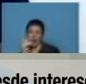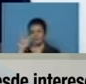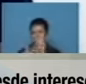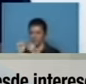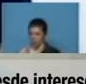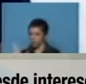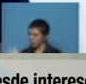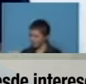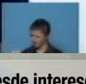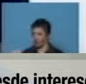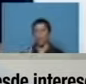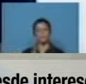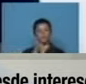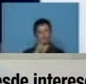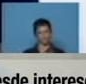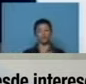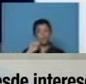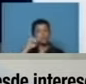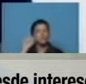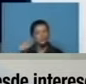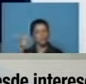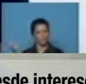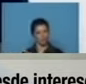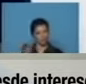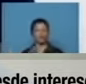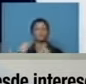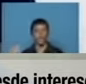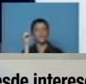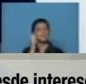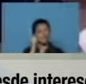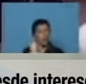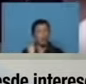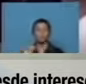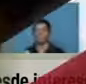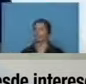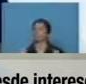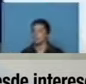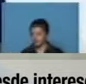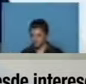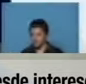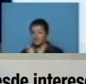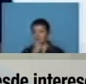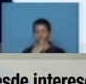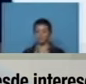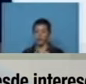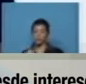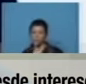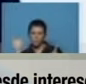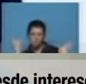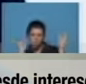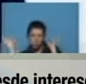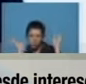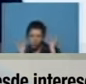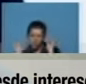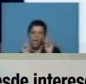empresarios, sino porque estamos enamorados de lo que ellos producen, que es trabajo para todos los argentinos. Si uno escucha por allí